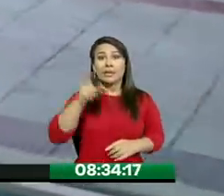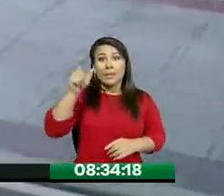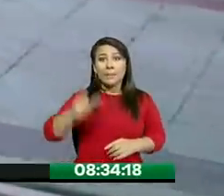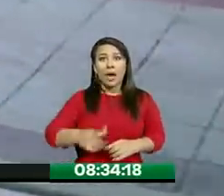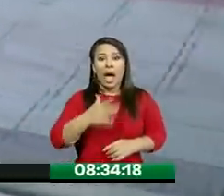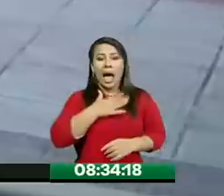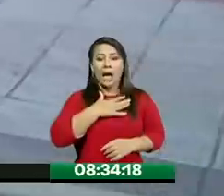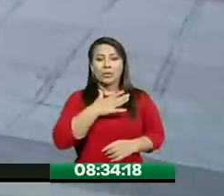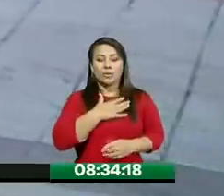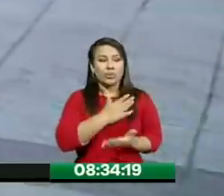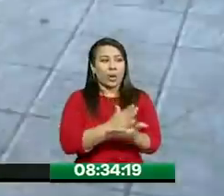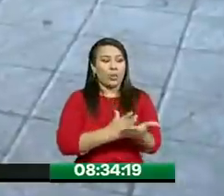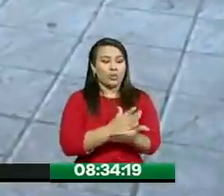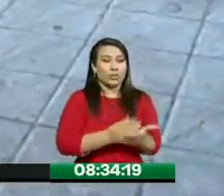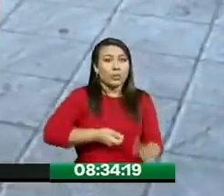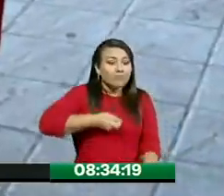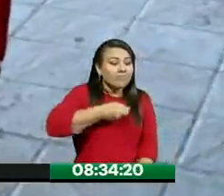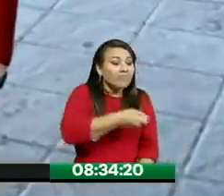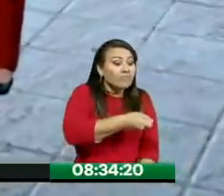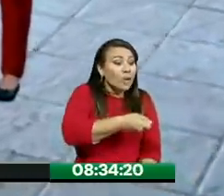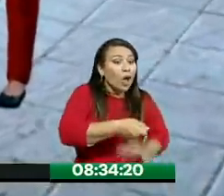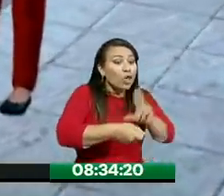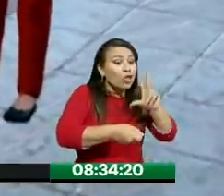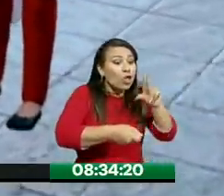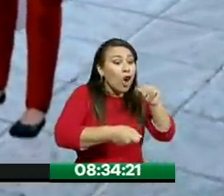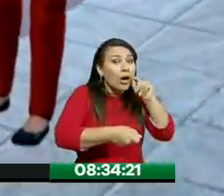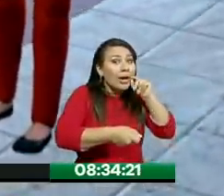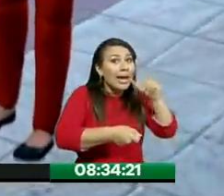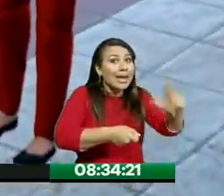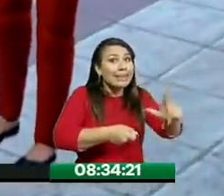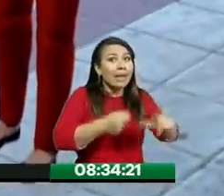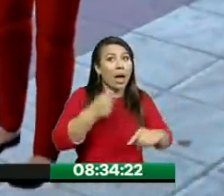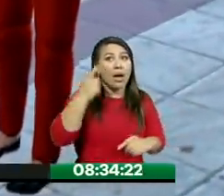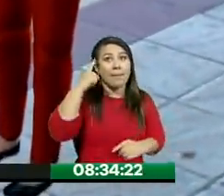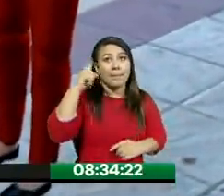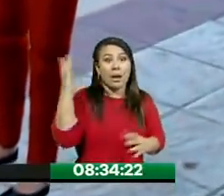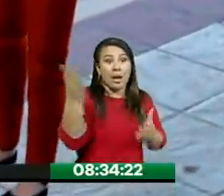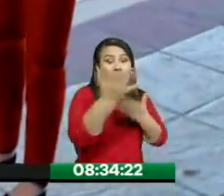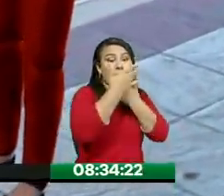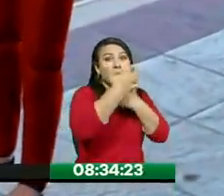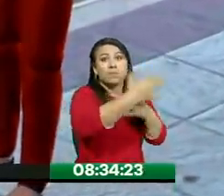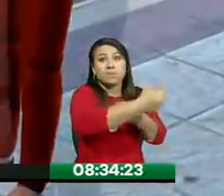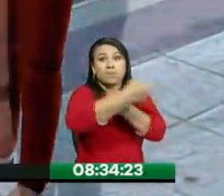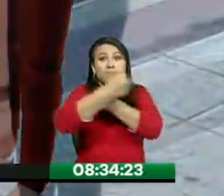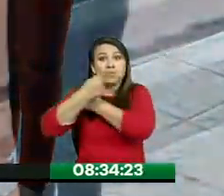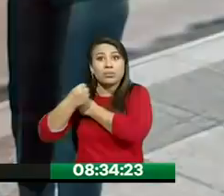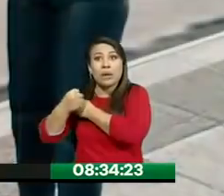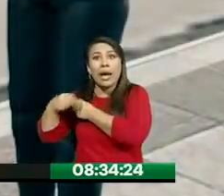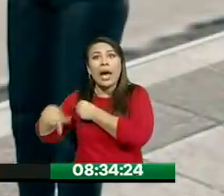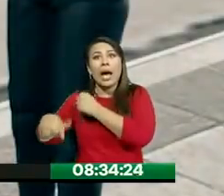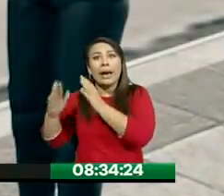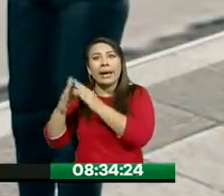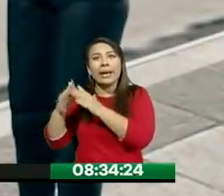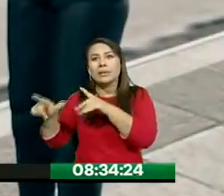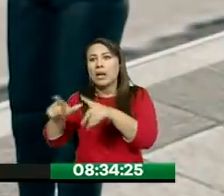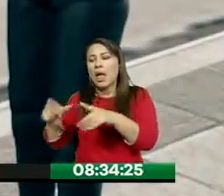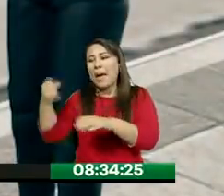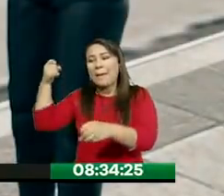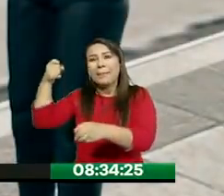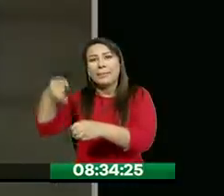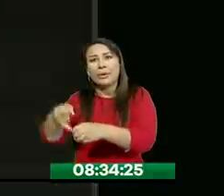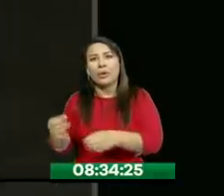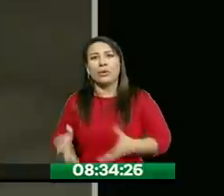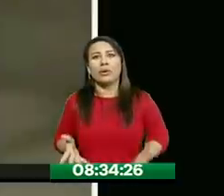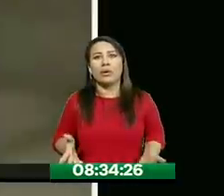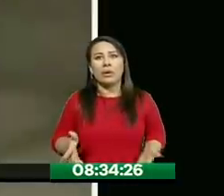promedio de unos 150, 200 diarios. Es un buen número, dado que ya los señores transportistas están viniendo ya de acuerdo con las normas que